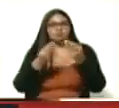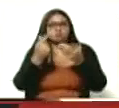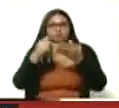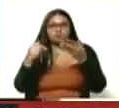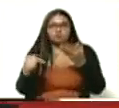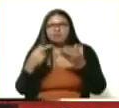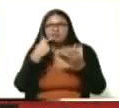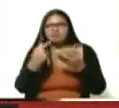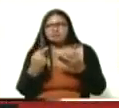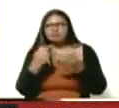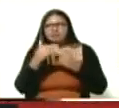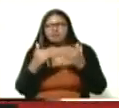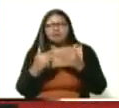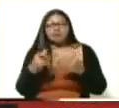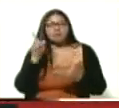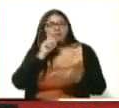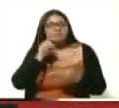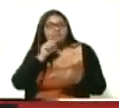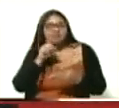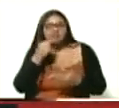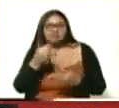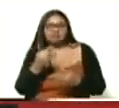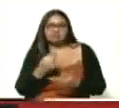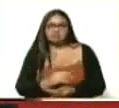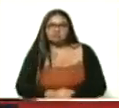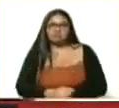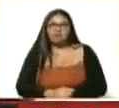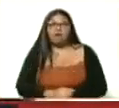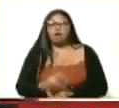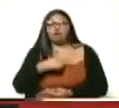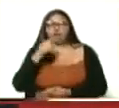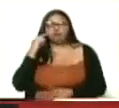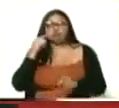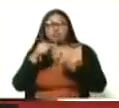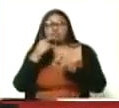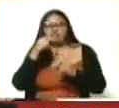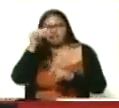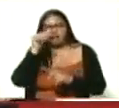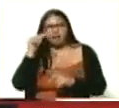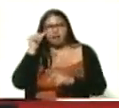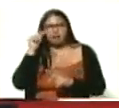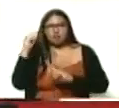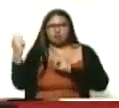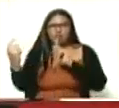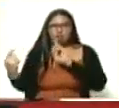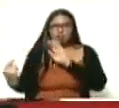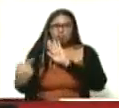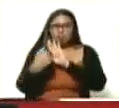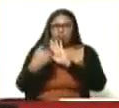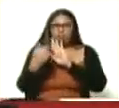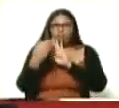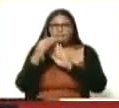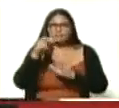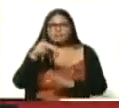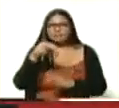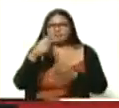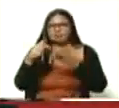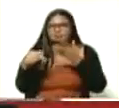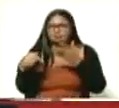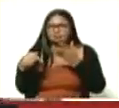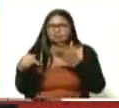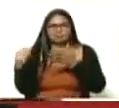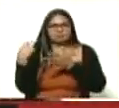que se decían son falsas y ya no se refieren a Alex directamente como chacal financiero,